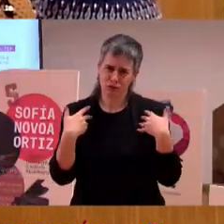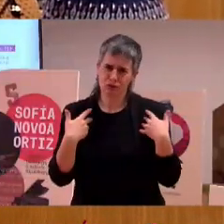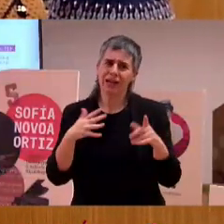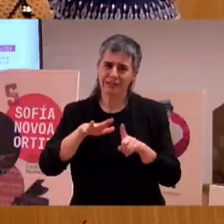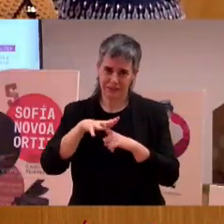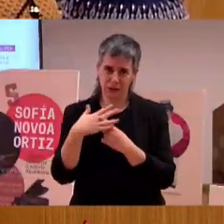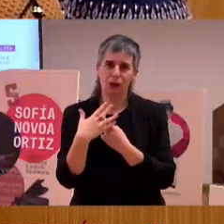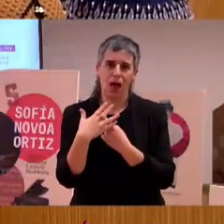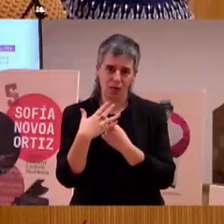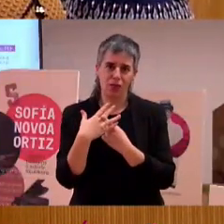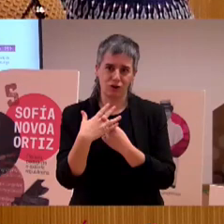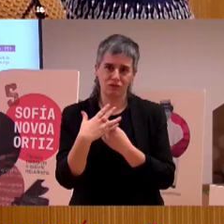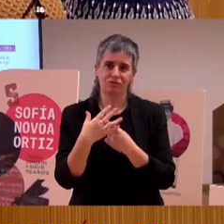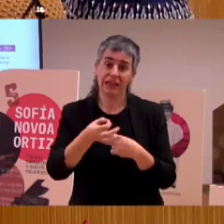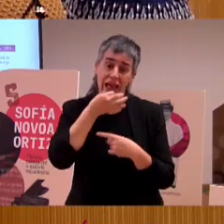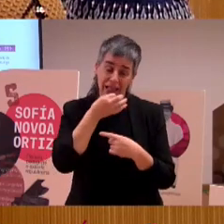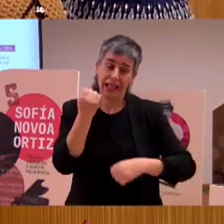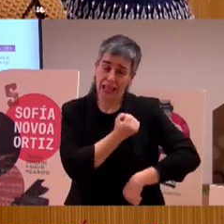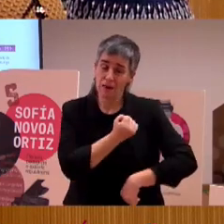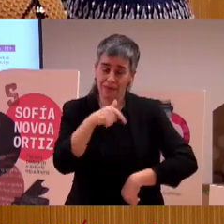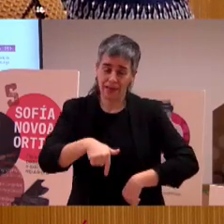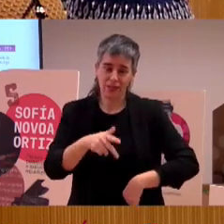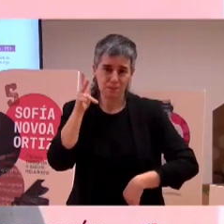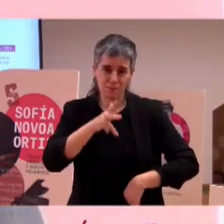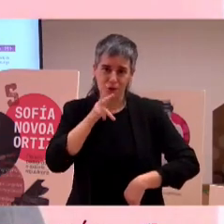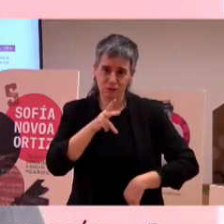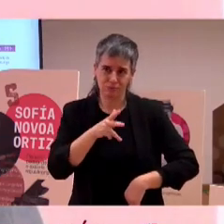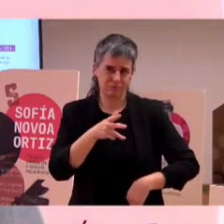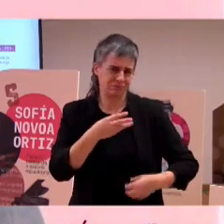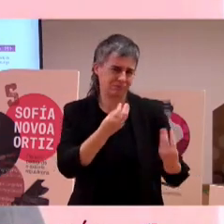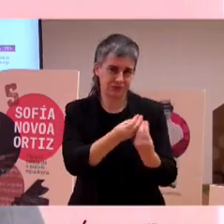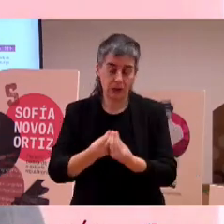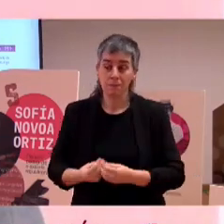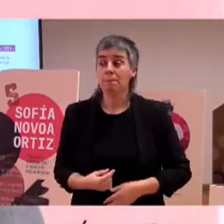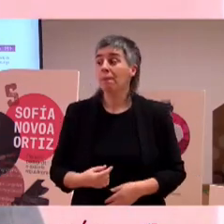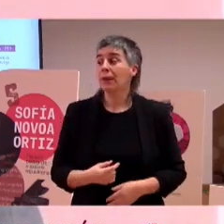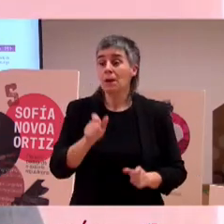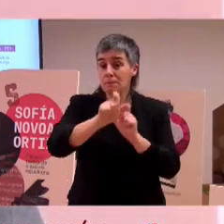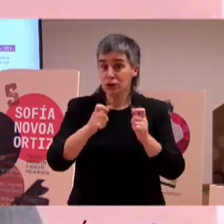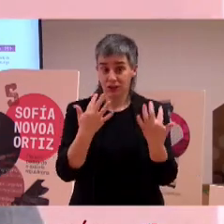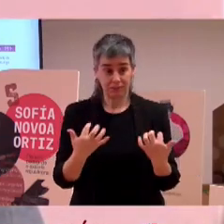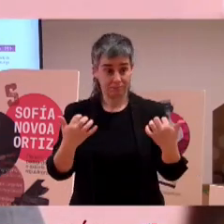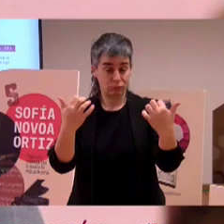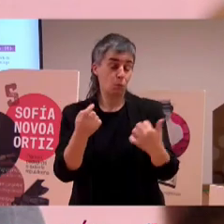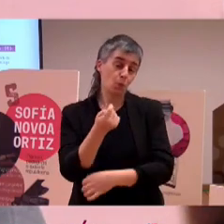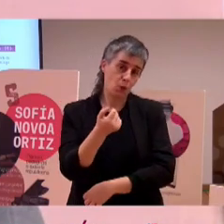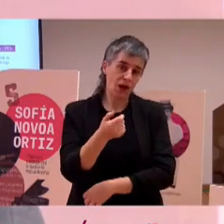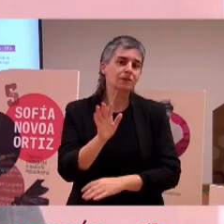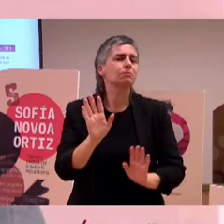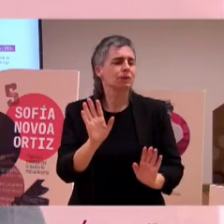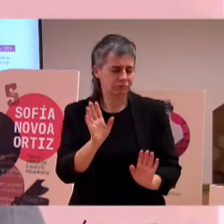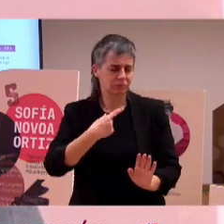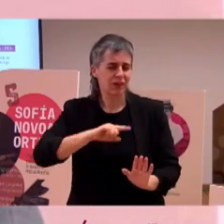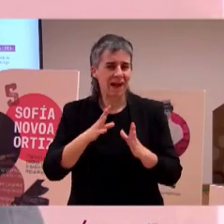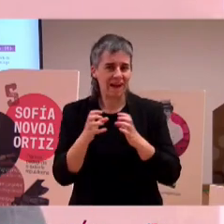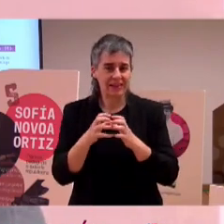situación das tardes de Nadal en Vigo. Somos poucas, pero temos ganas, entón vamos alá. Xa creo que a